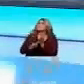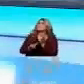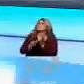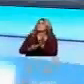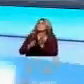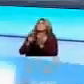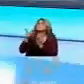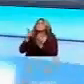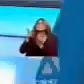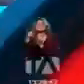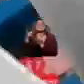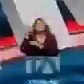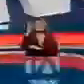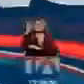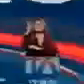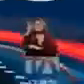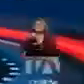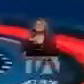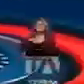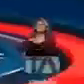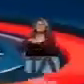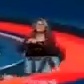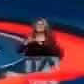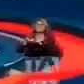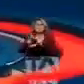allí?